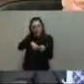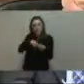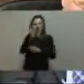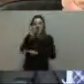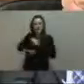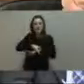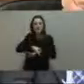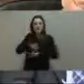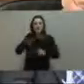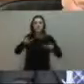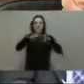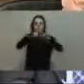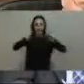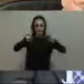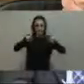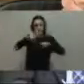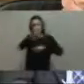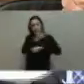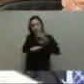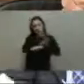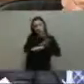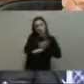consejera y antes otros cargos.